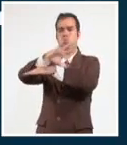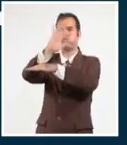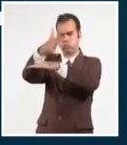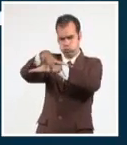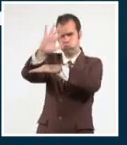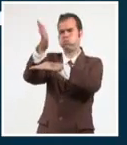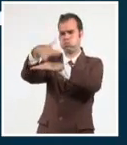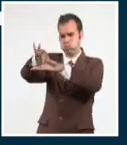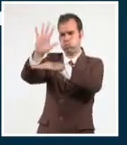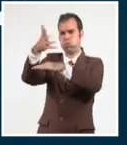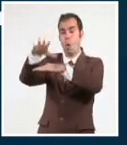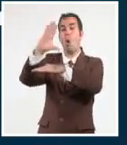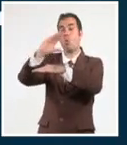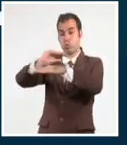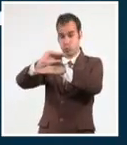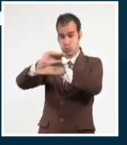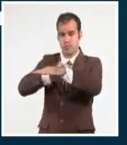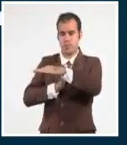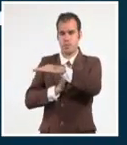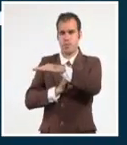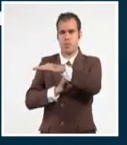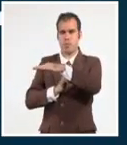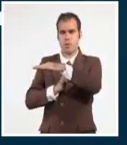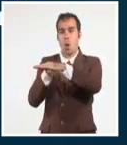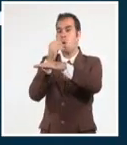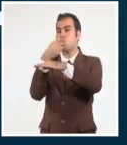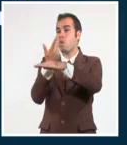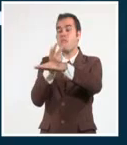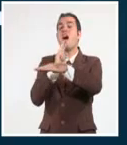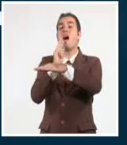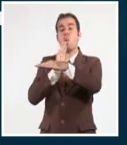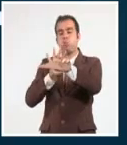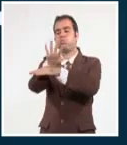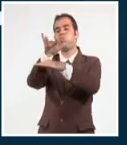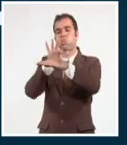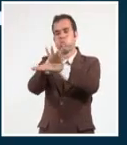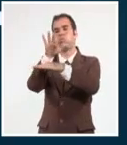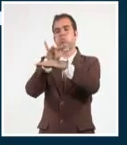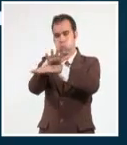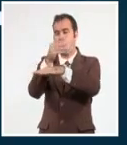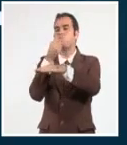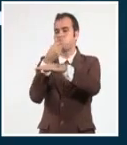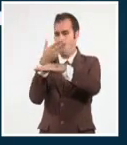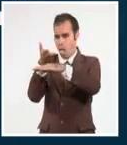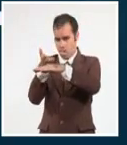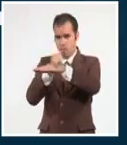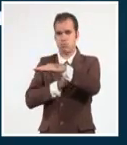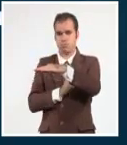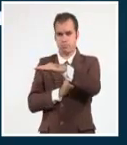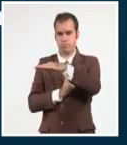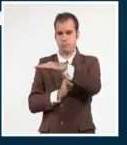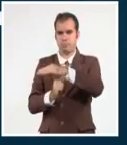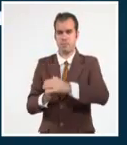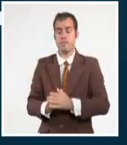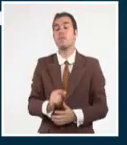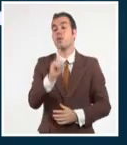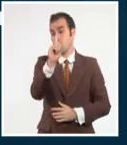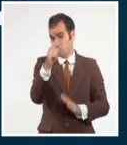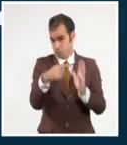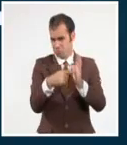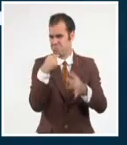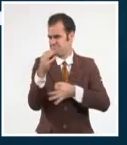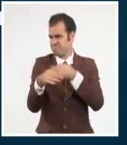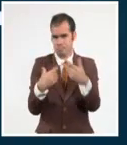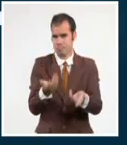la costa norte occidental y son posibles acumulaciones de agua en zonas bajas de este litoral. Ahora le queríamos aclarar también que